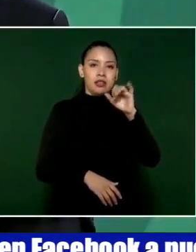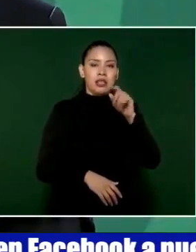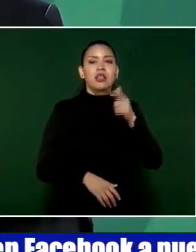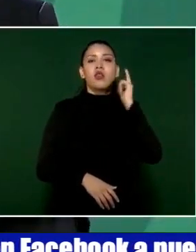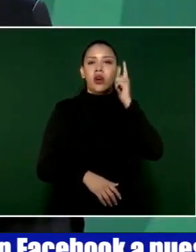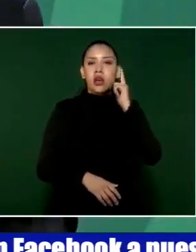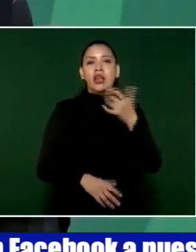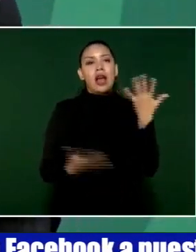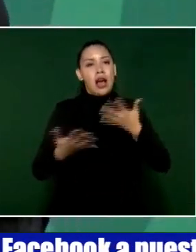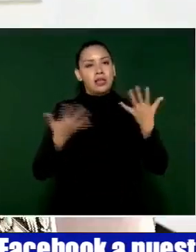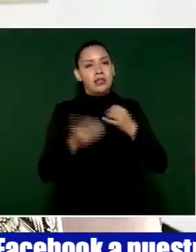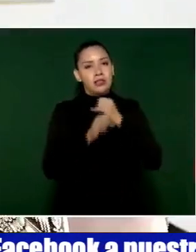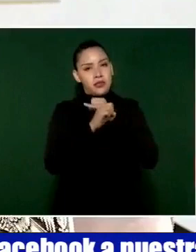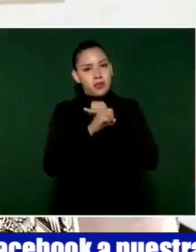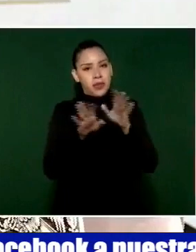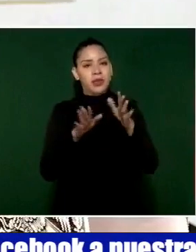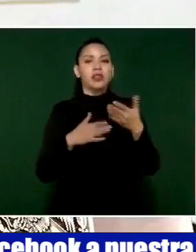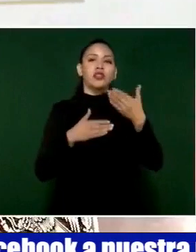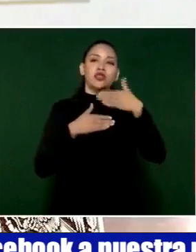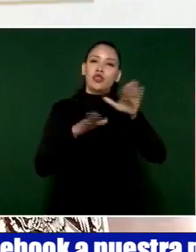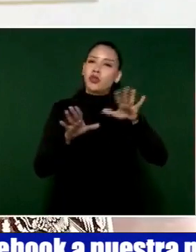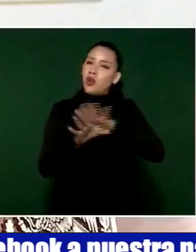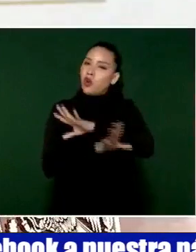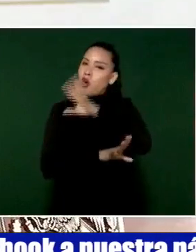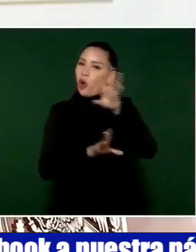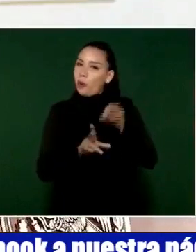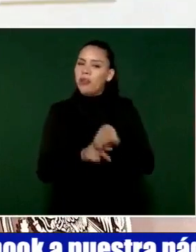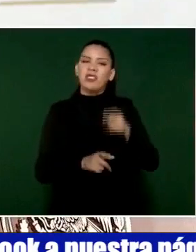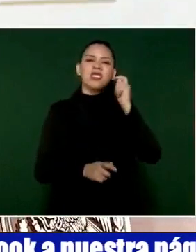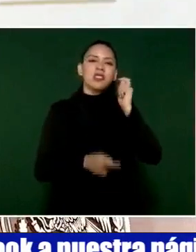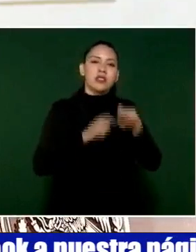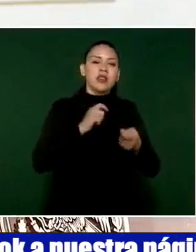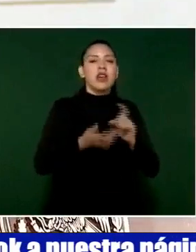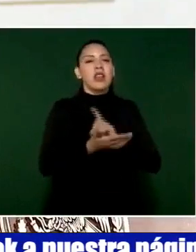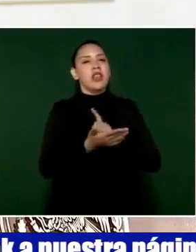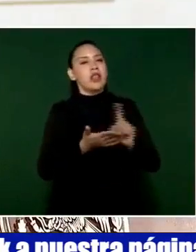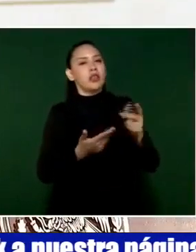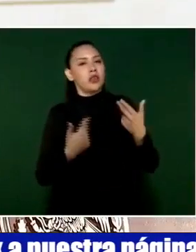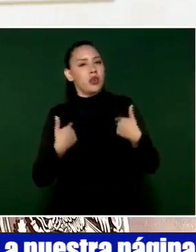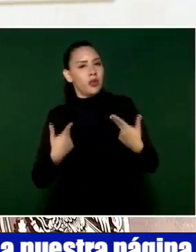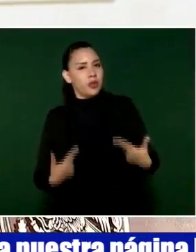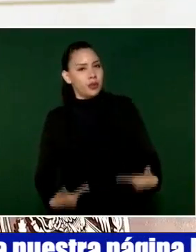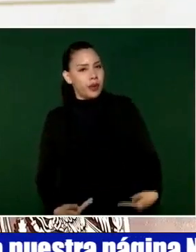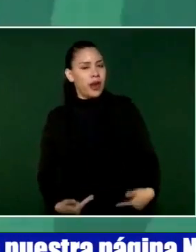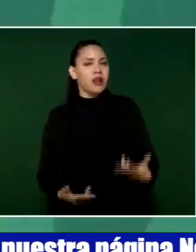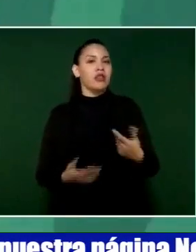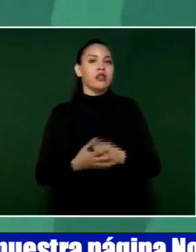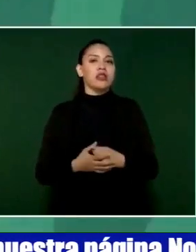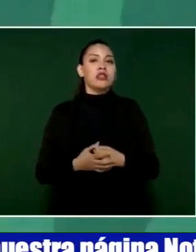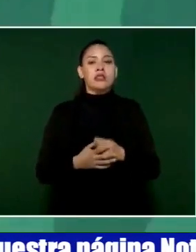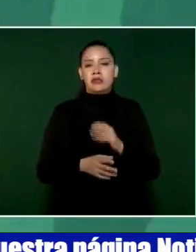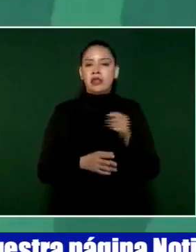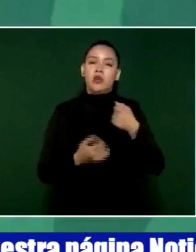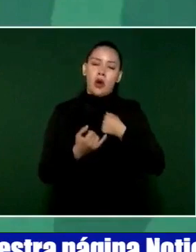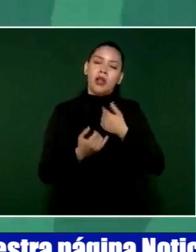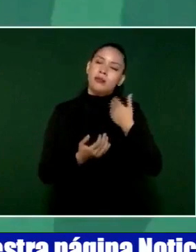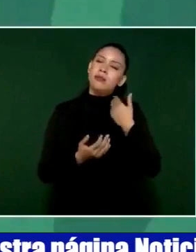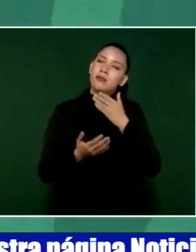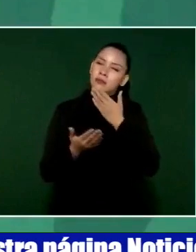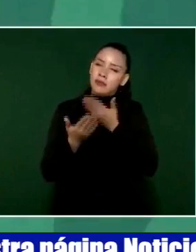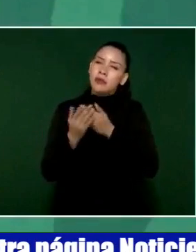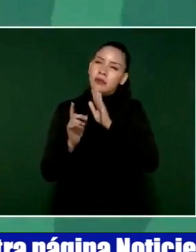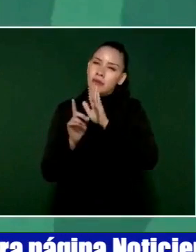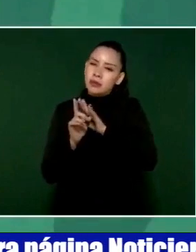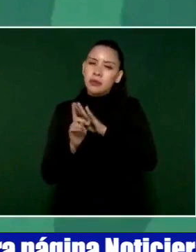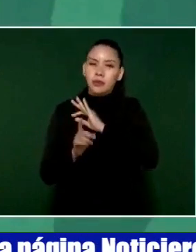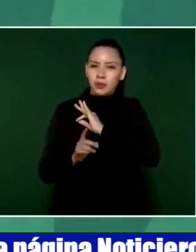mañanera es un diálogo circular de comunicación de muy buen nivel y que no tiene que ver con la calumnia que no tiene que ver con la guerra sucia que